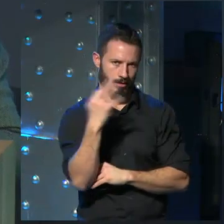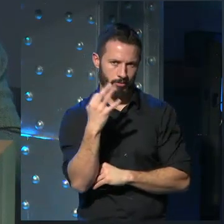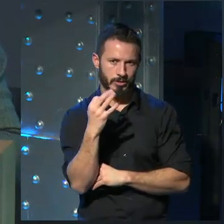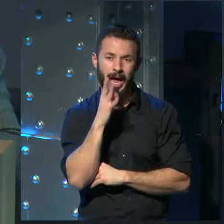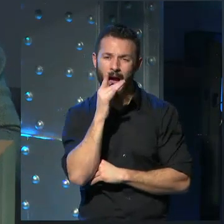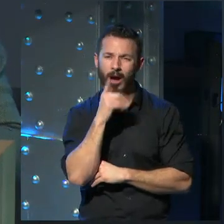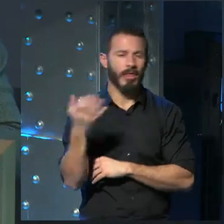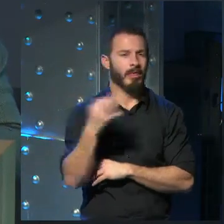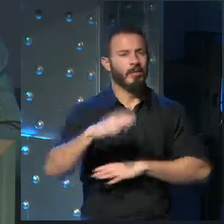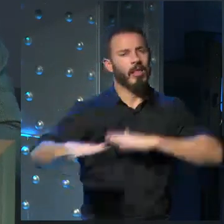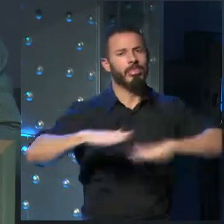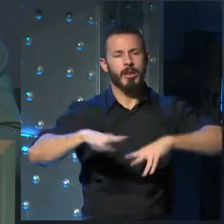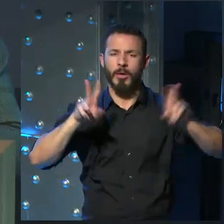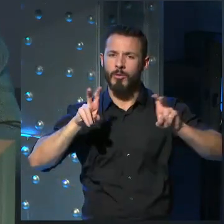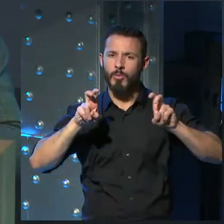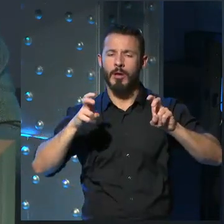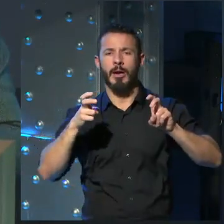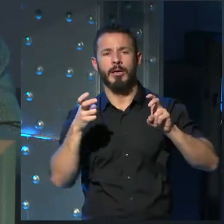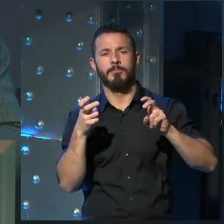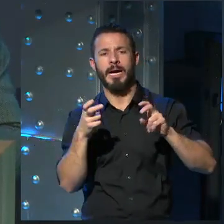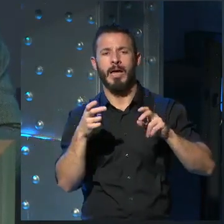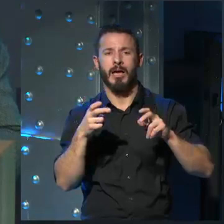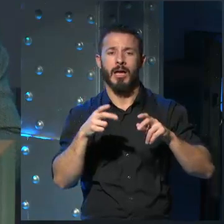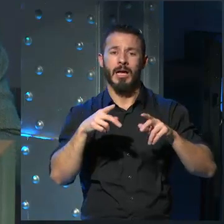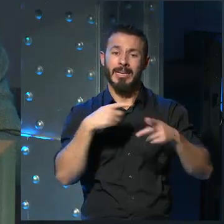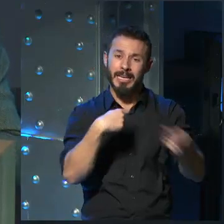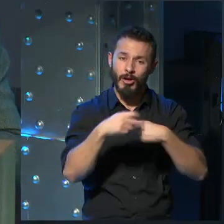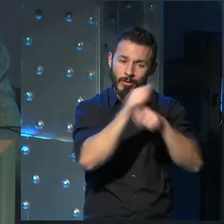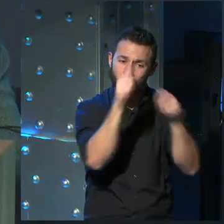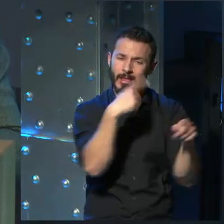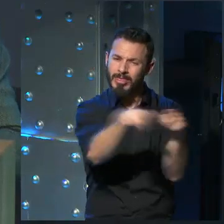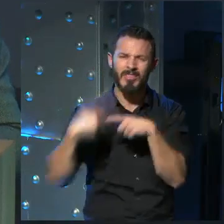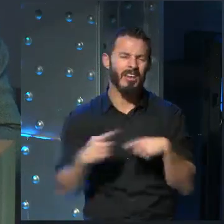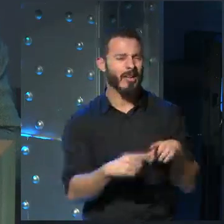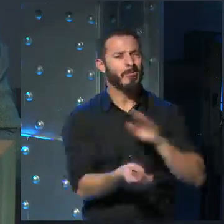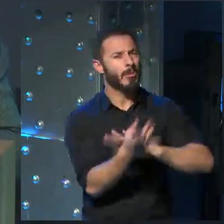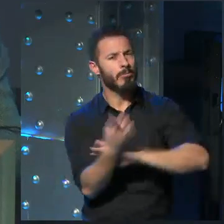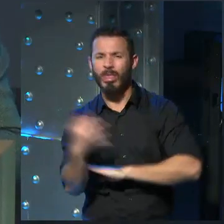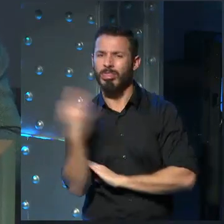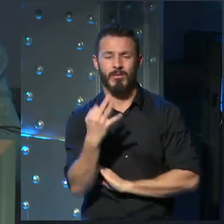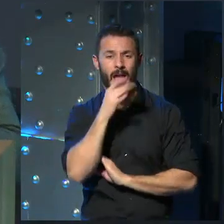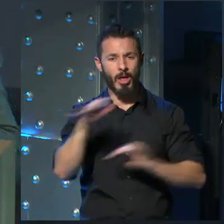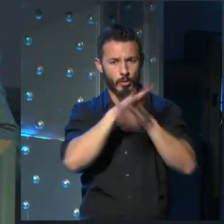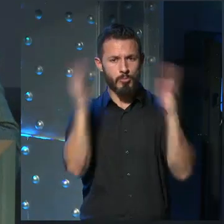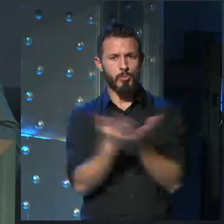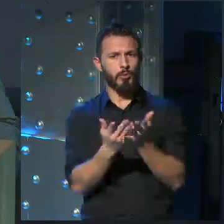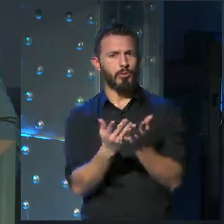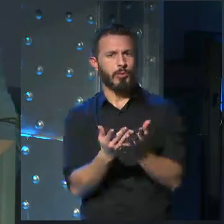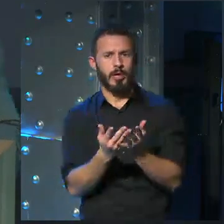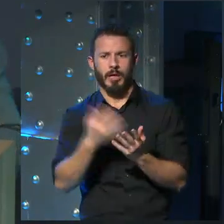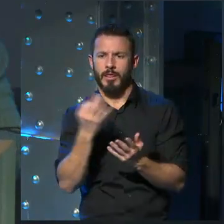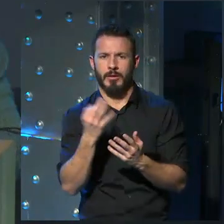nueva dinámica de generar nuevos modelos de negocio. Entramos en un mundo en el que tenemos que estar